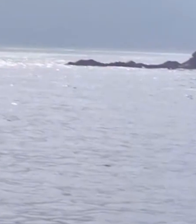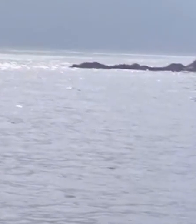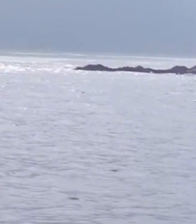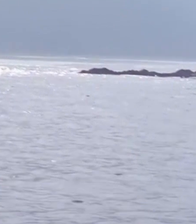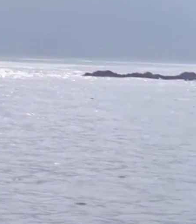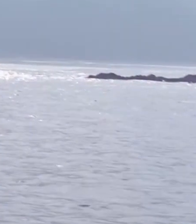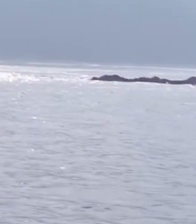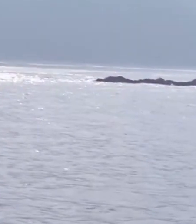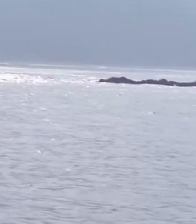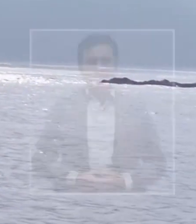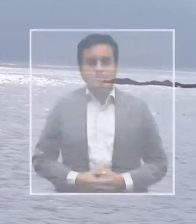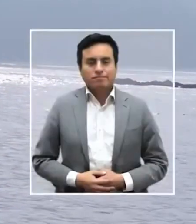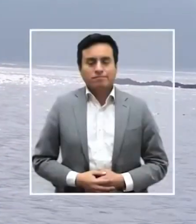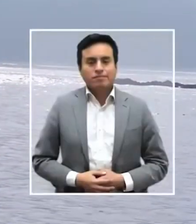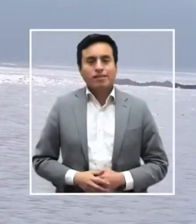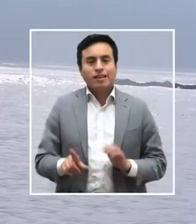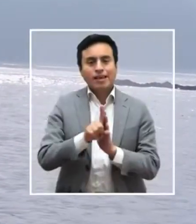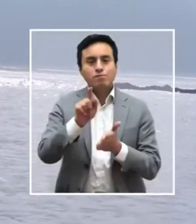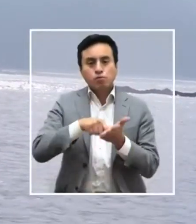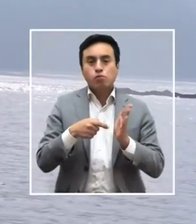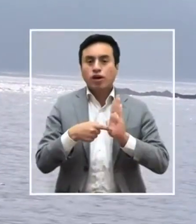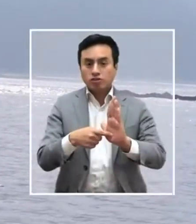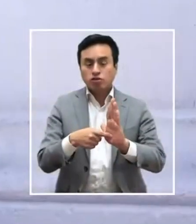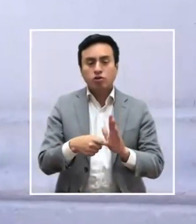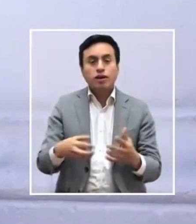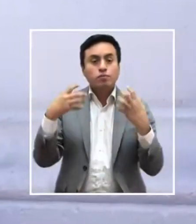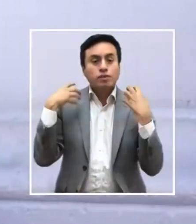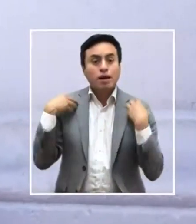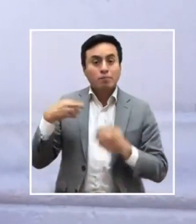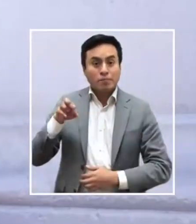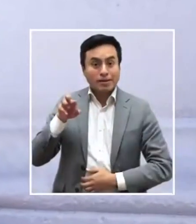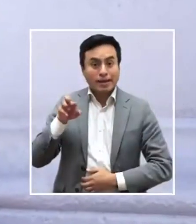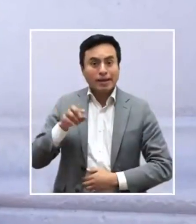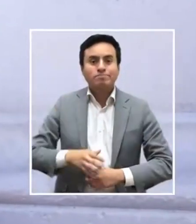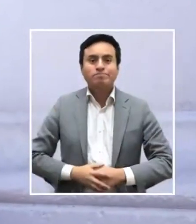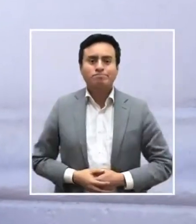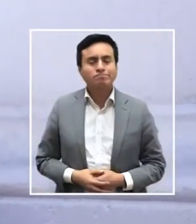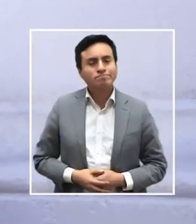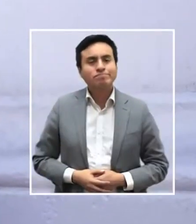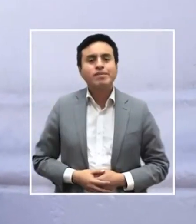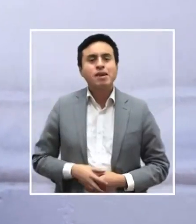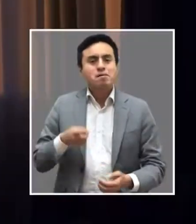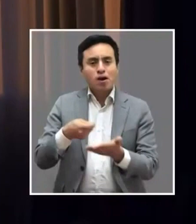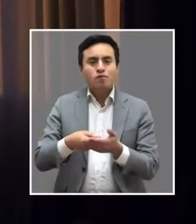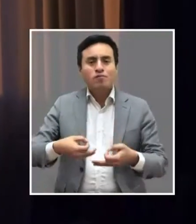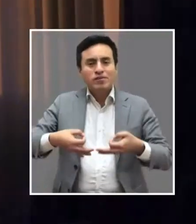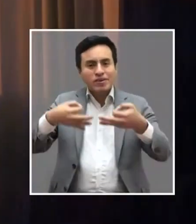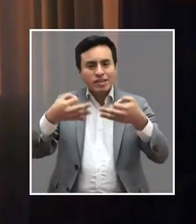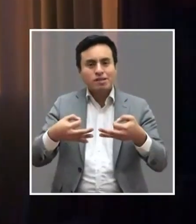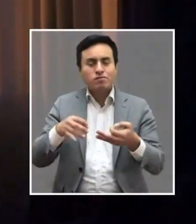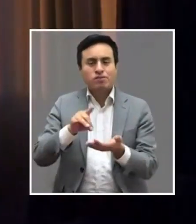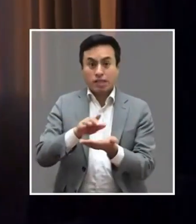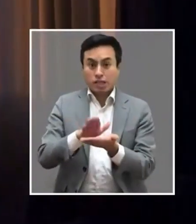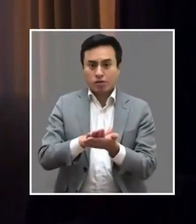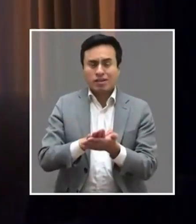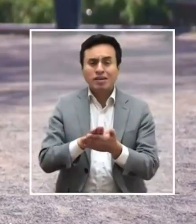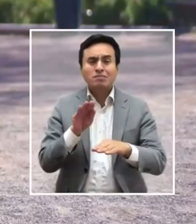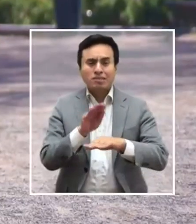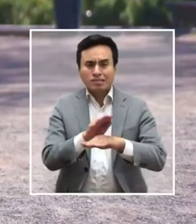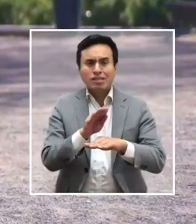Huenchuleo, hizo un llamado a las mujeres, pero también a esos, en pequeños casos también, hombres quienes han hecho cargo de sus hijos, a